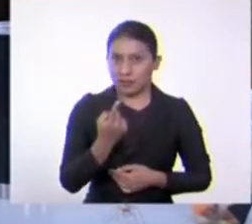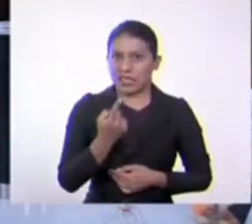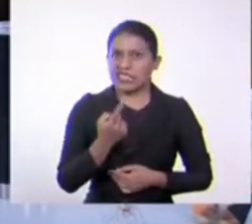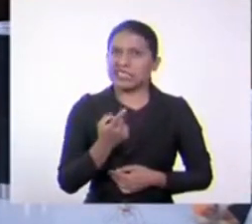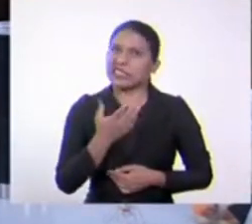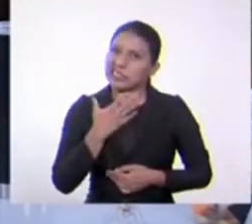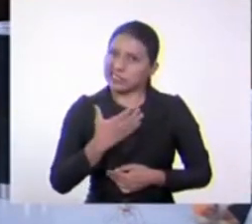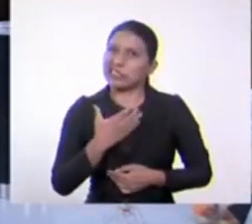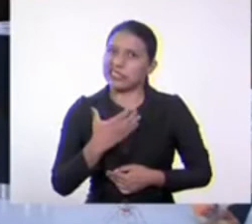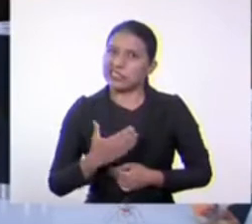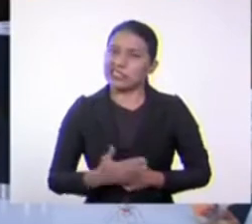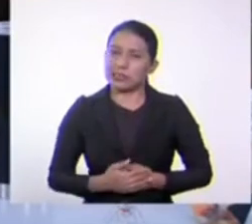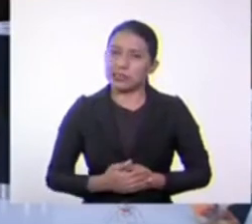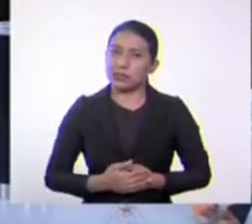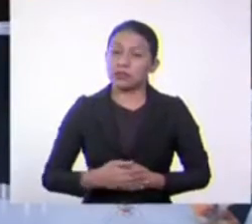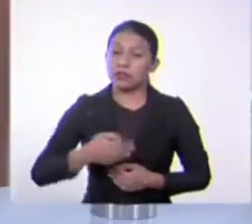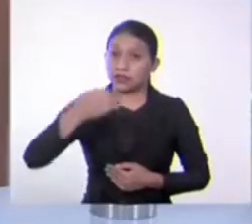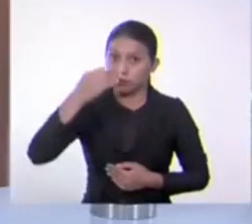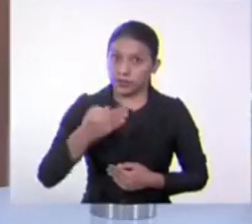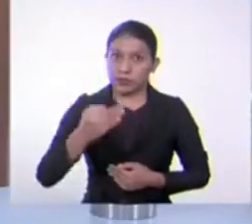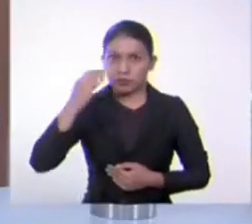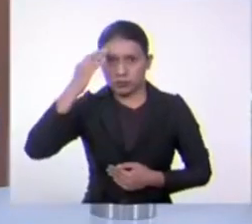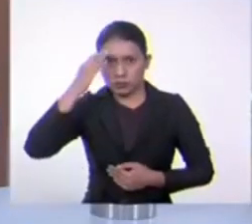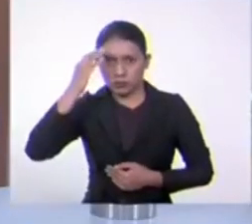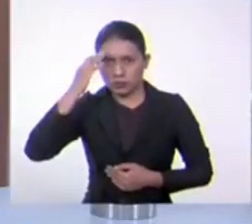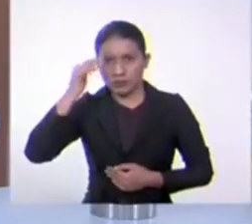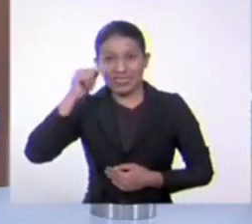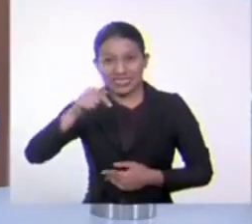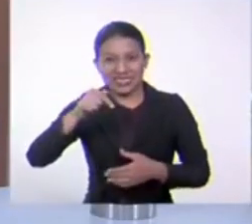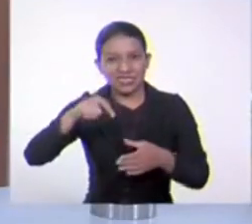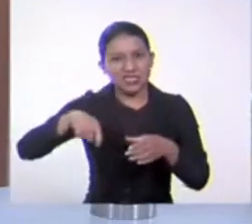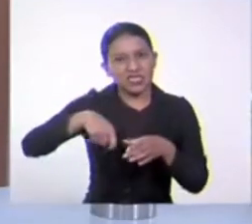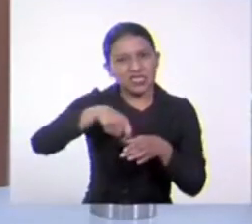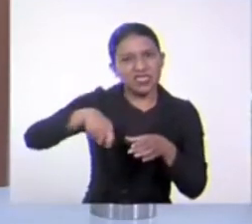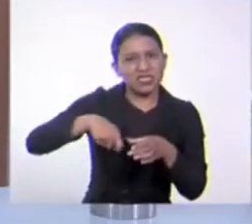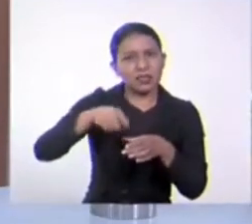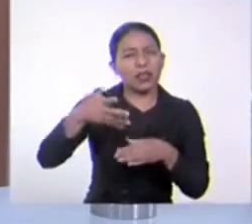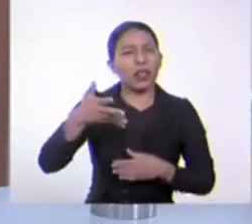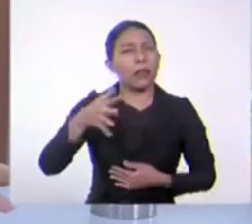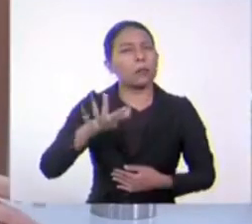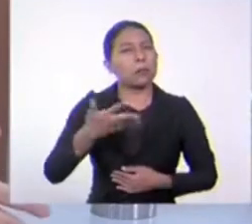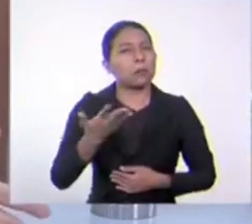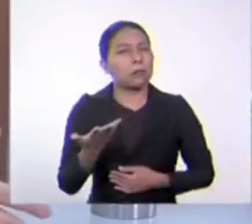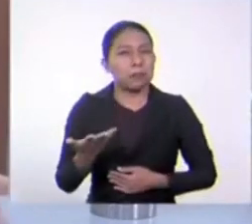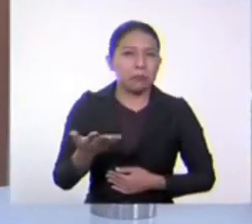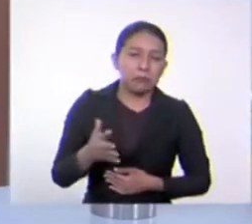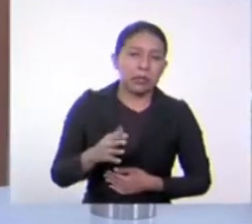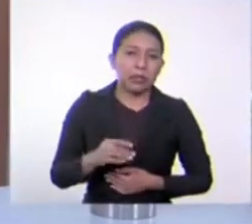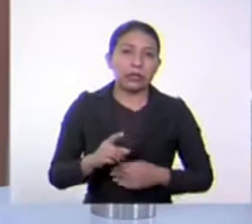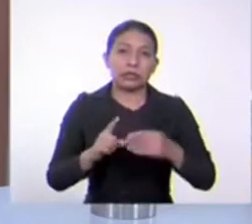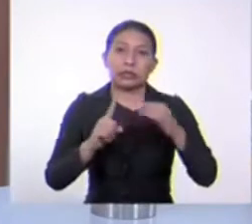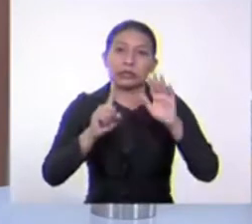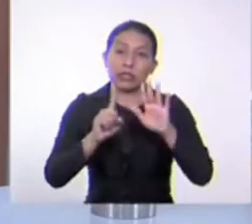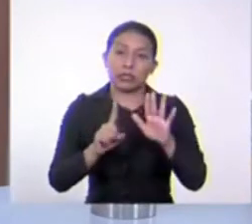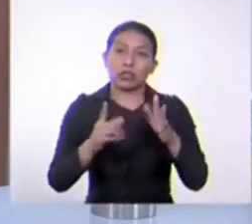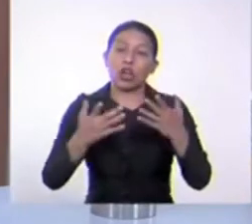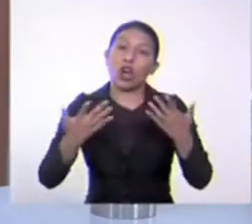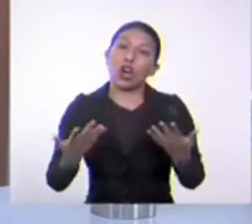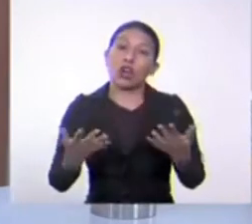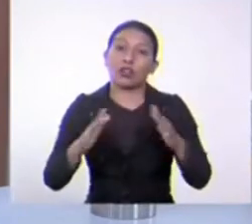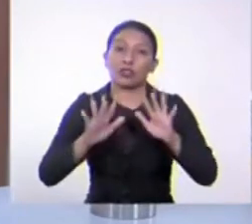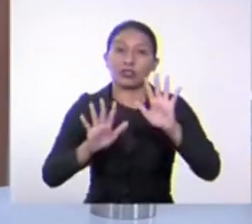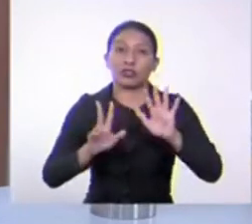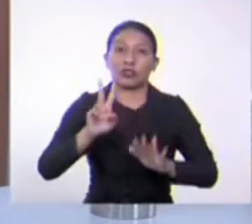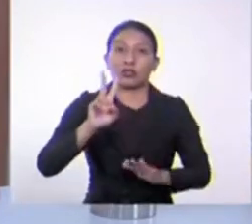más difícil, y es que debemos de mantener esta mezcla por aproximadamente de 6 a 12 horas a